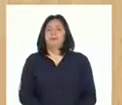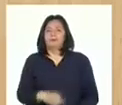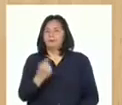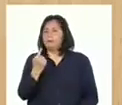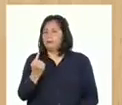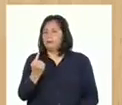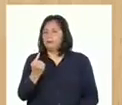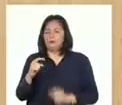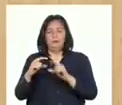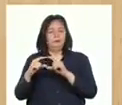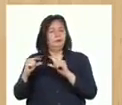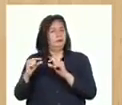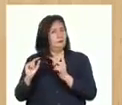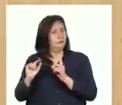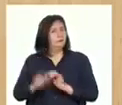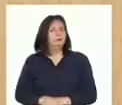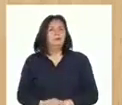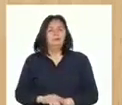Un cuadradito.